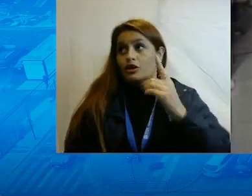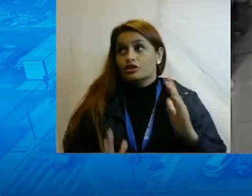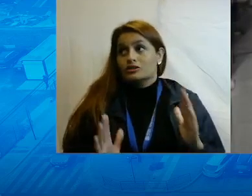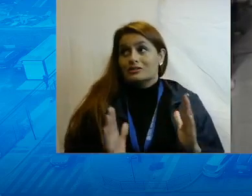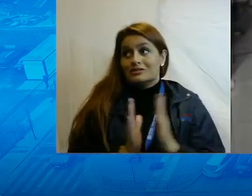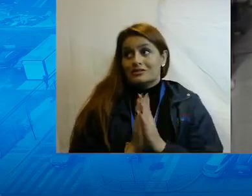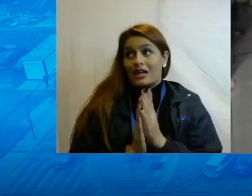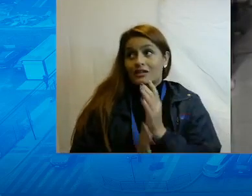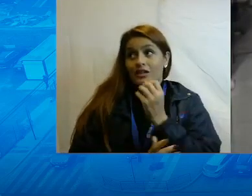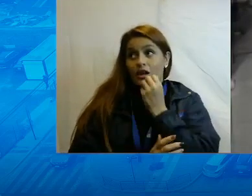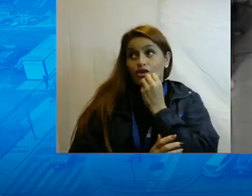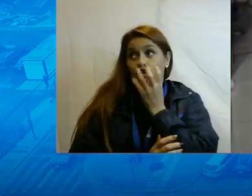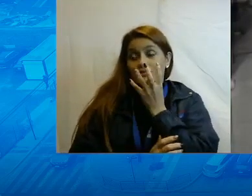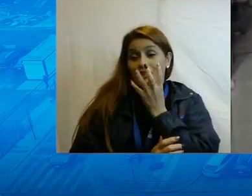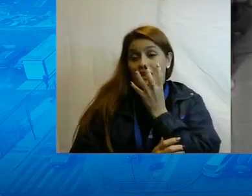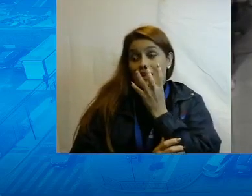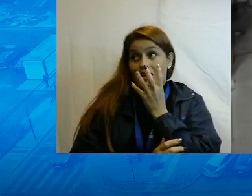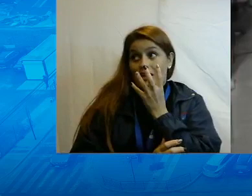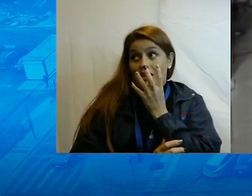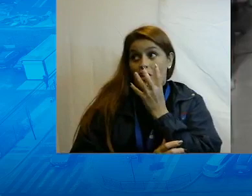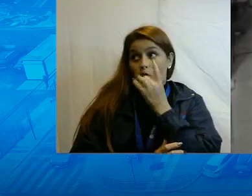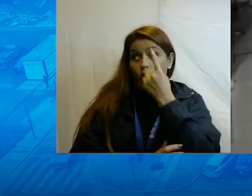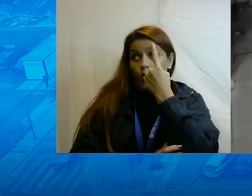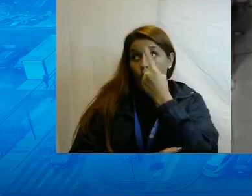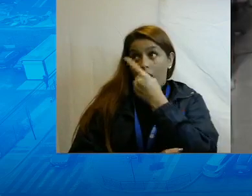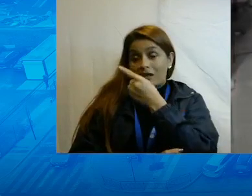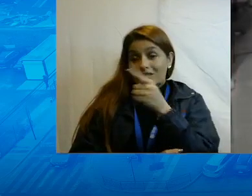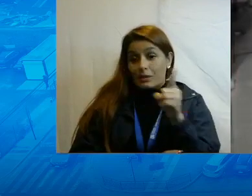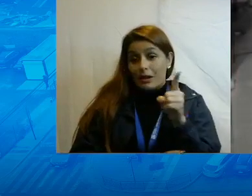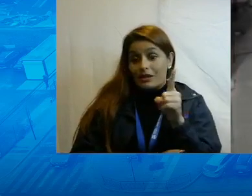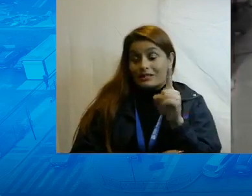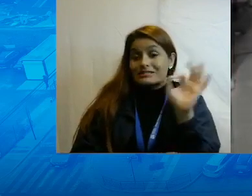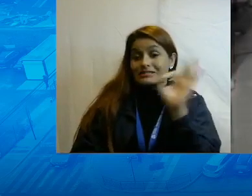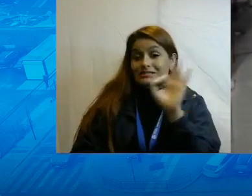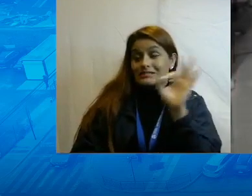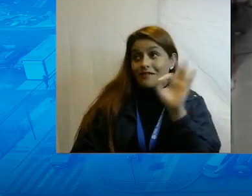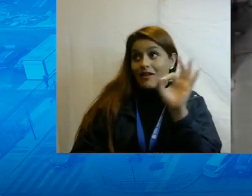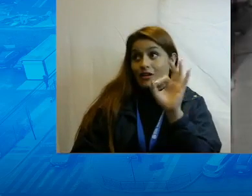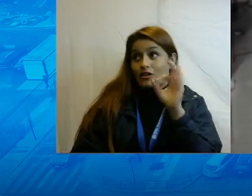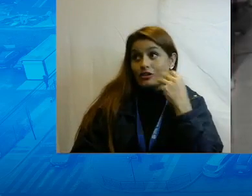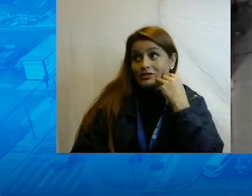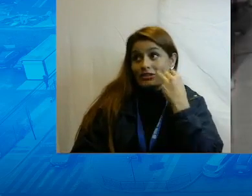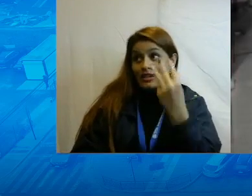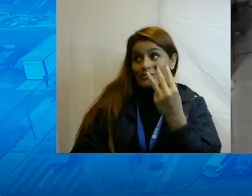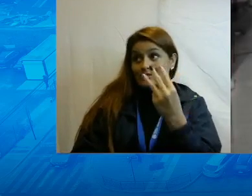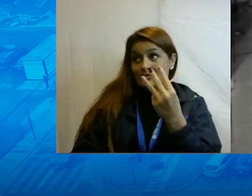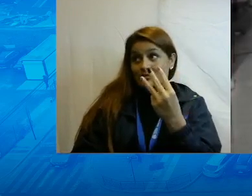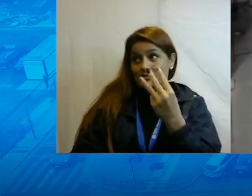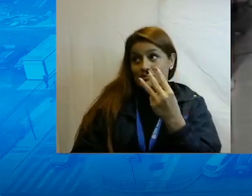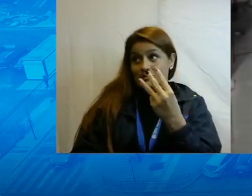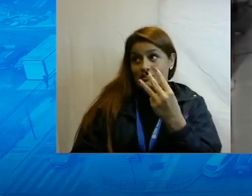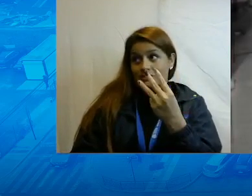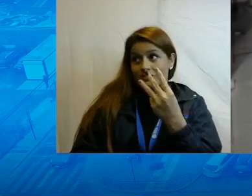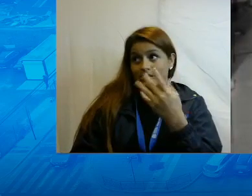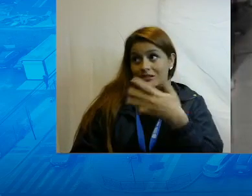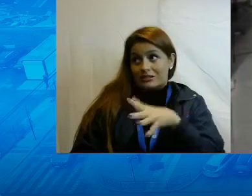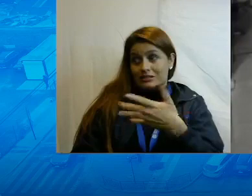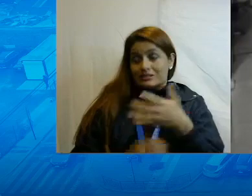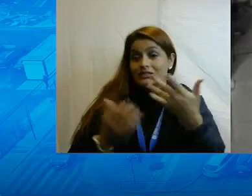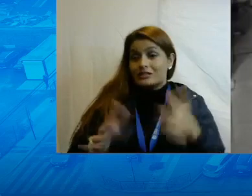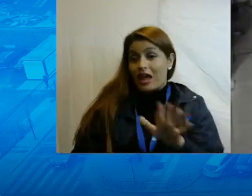es una semana, está retrasado el día sábado 13 de mayo y se regularizó ayer día 15. Calisto, eso